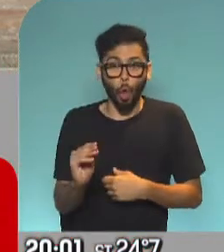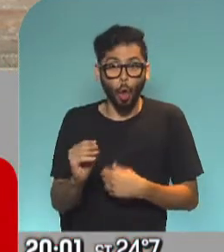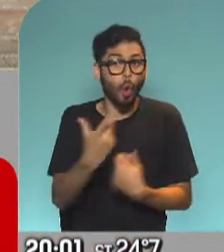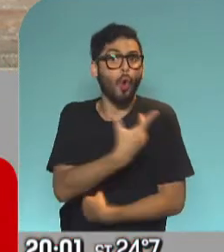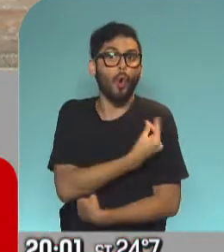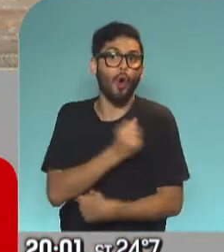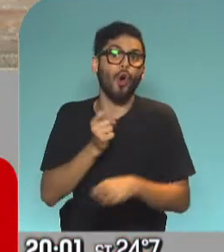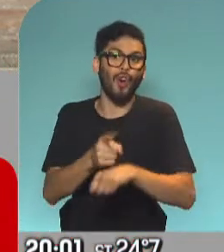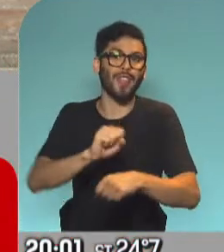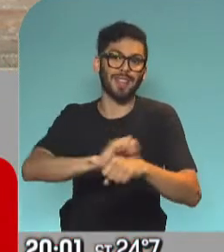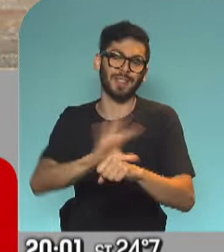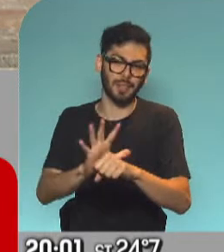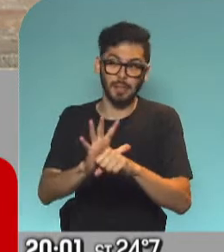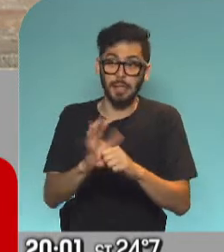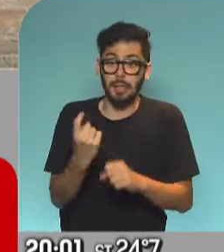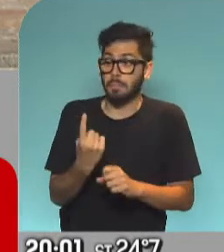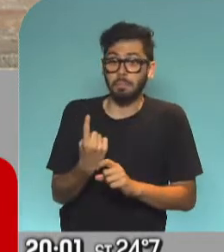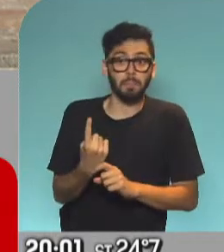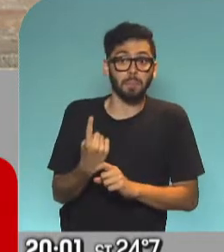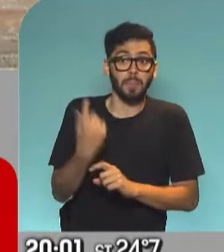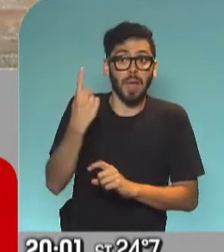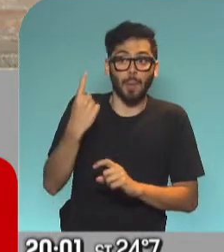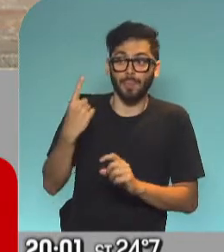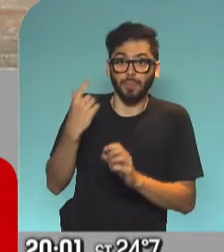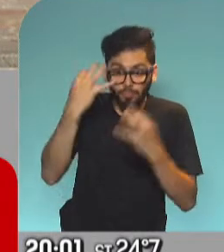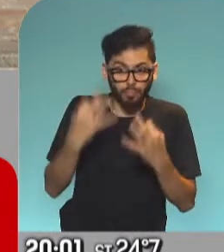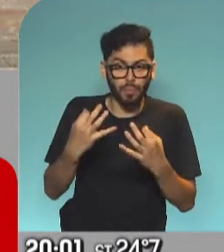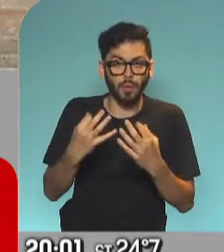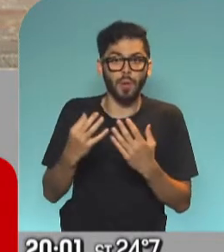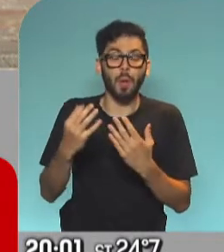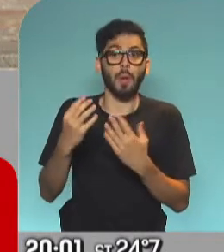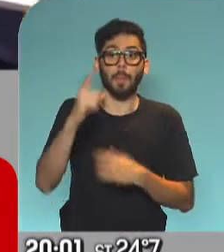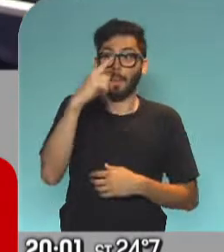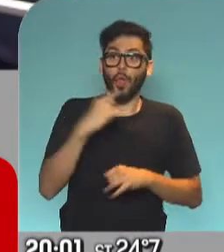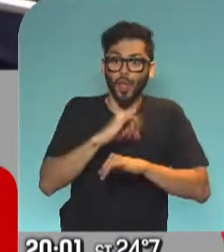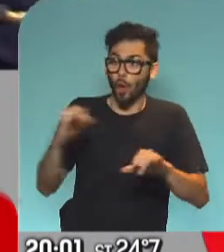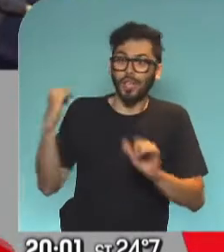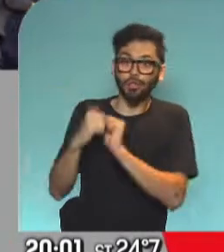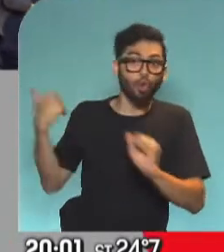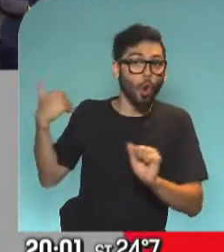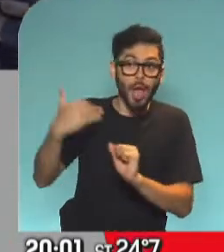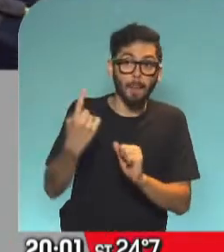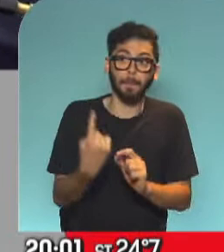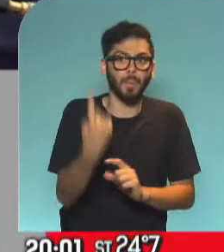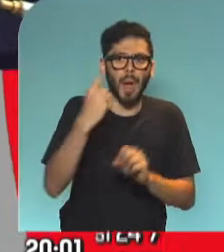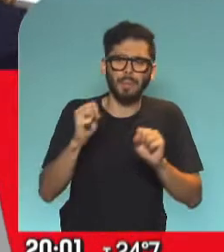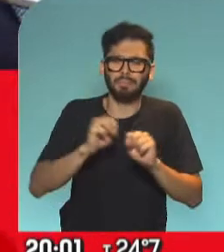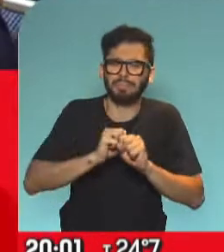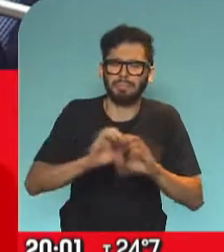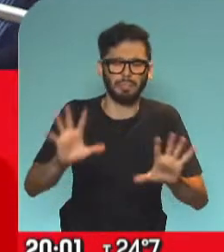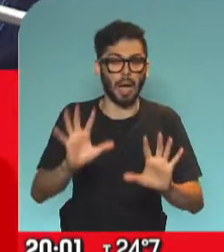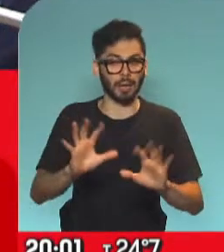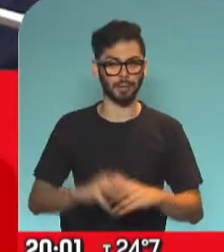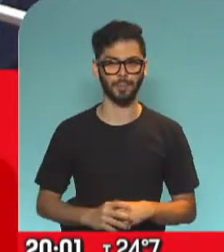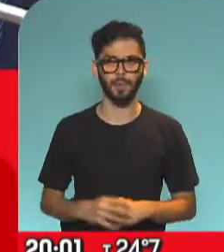Una campaña que será inédita en la Argentina, según expresó el propio primer mandatario. ¿Puede confirmar si es la Sputnik 5 la